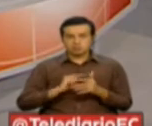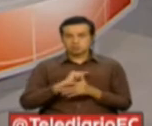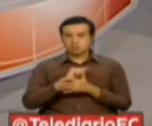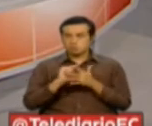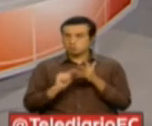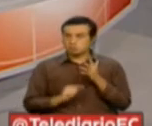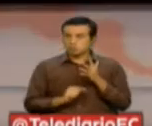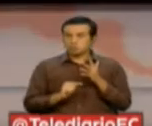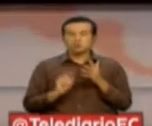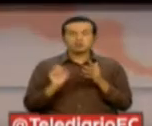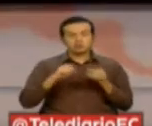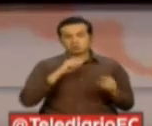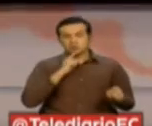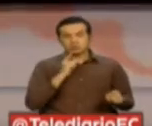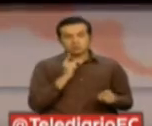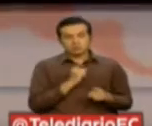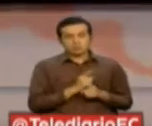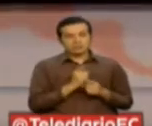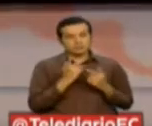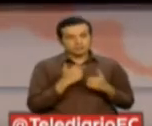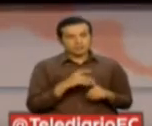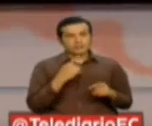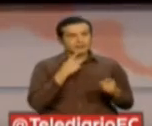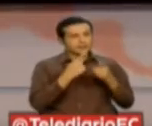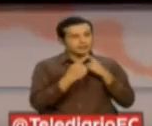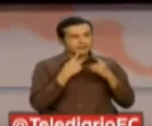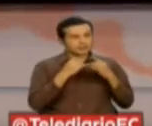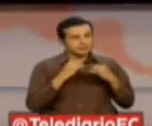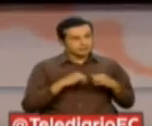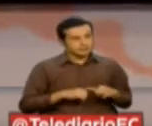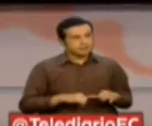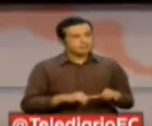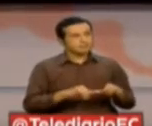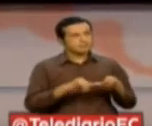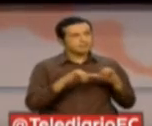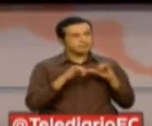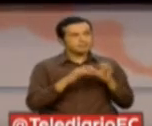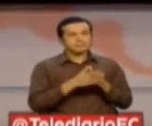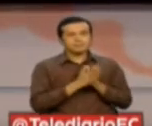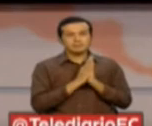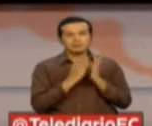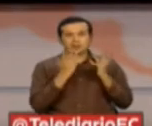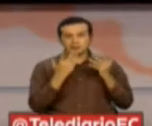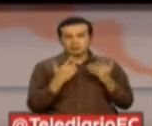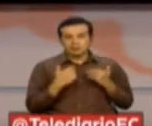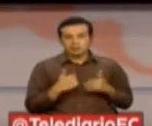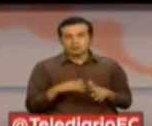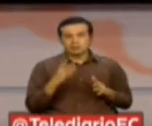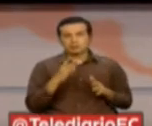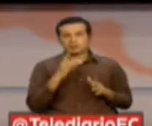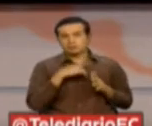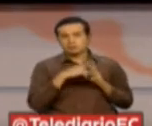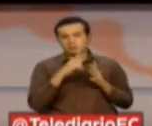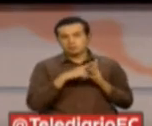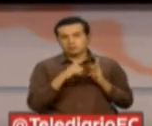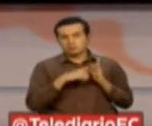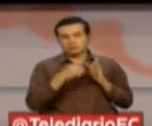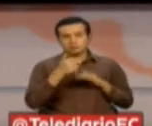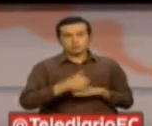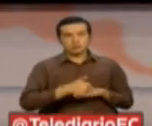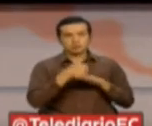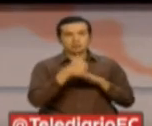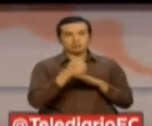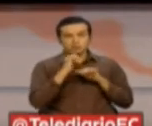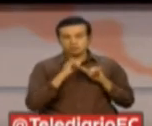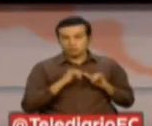aplicación de las medidas sin duda creo que el diálogo está abierto hemos solicitado también a través de diferentes medios a las autoridades